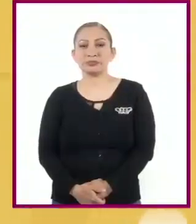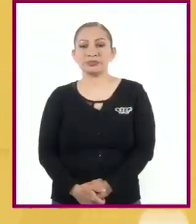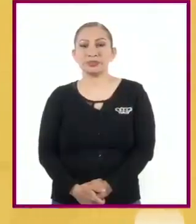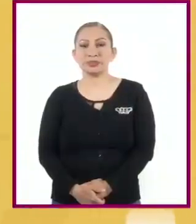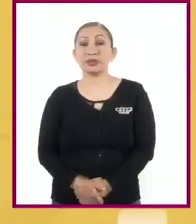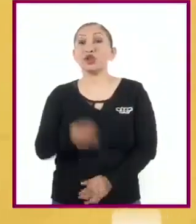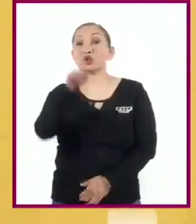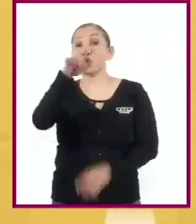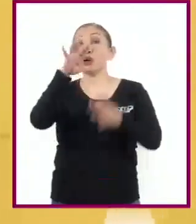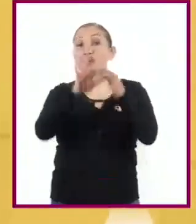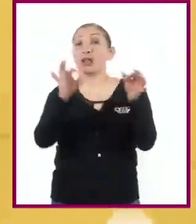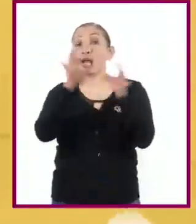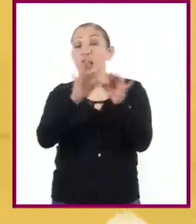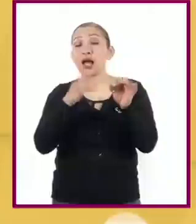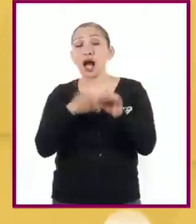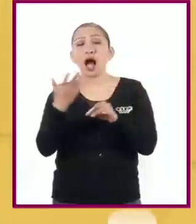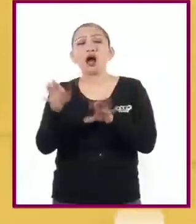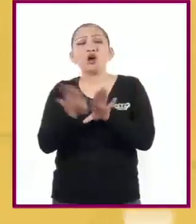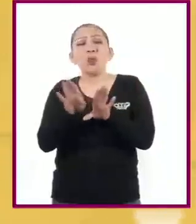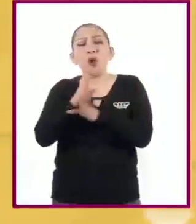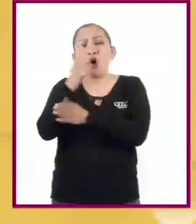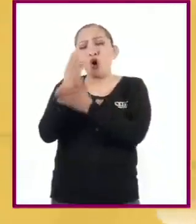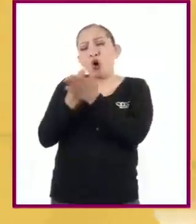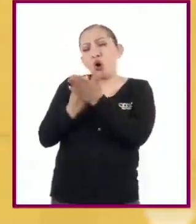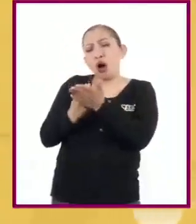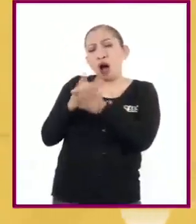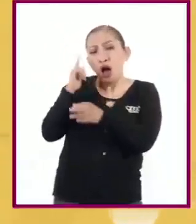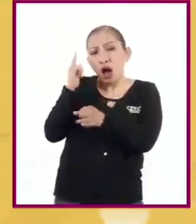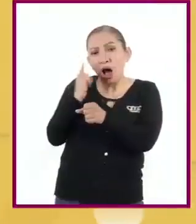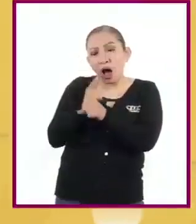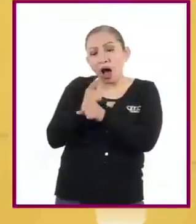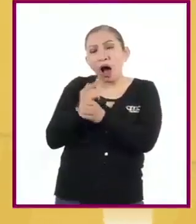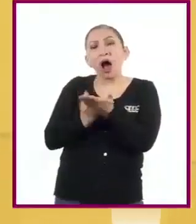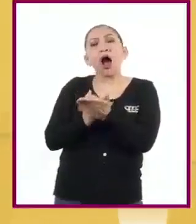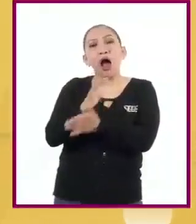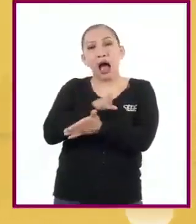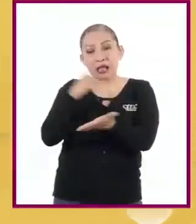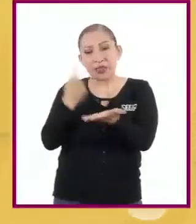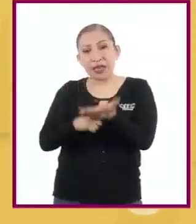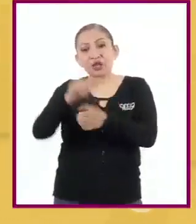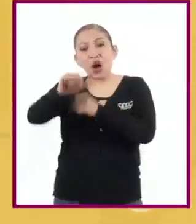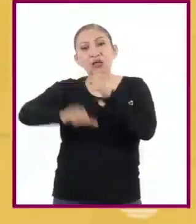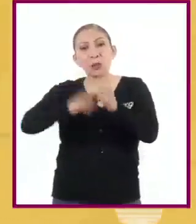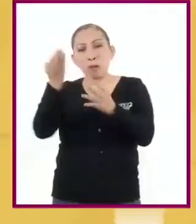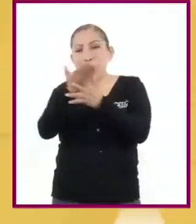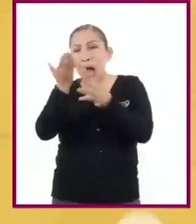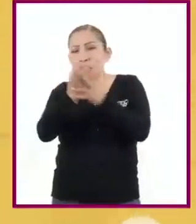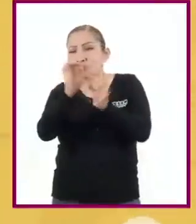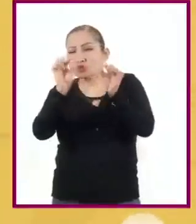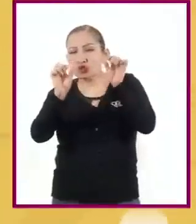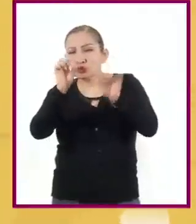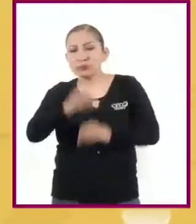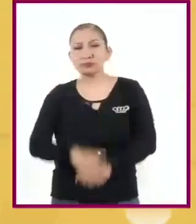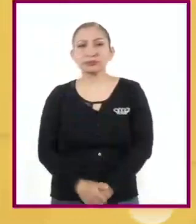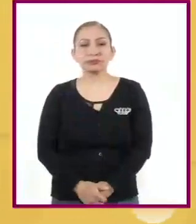Y expliquen cómo dedujo la existencia de partículas en la conformación de un átomo.